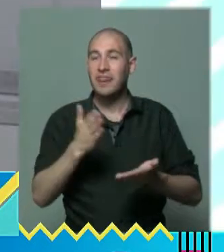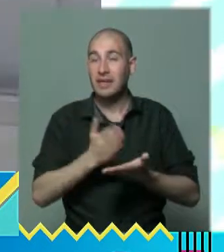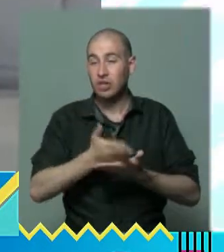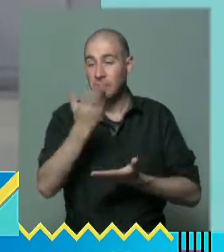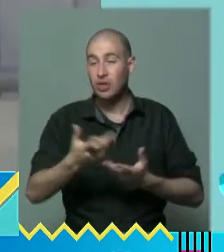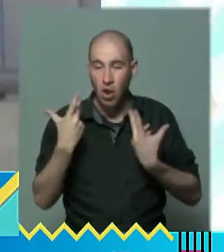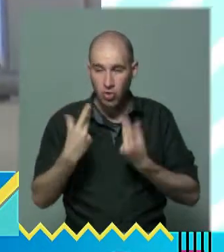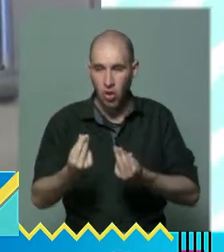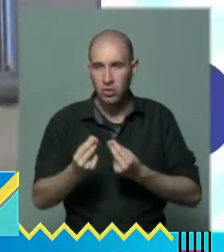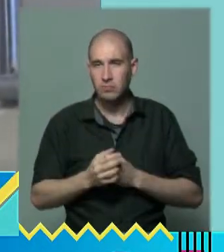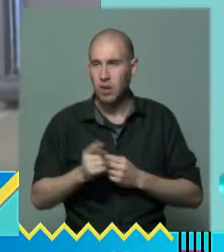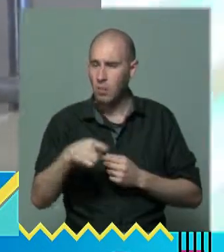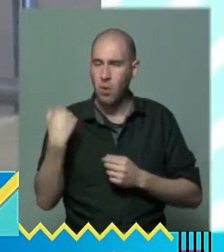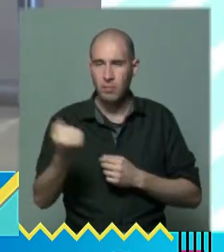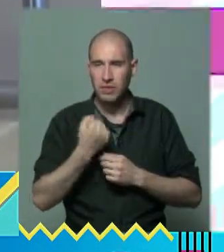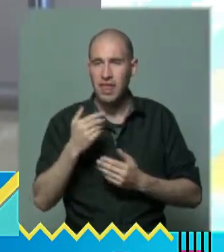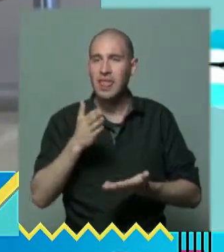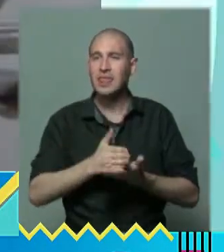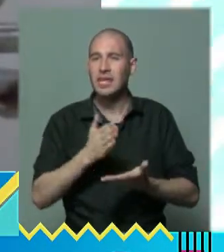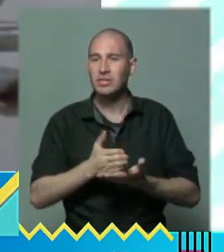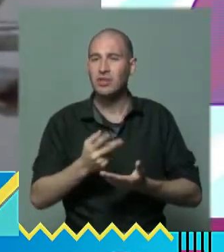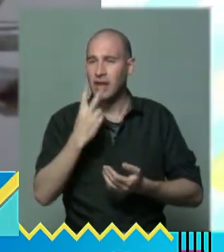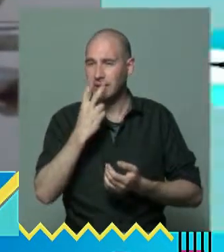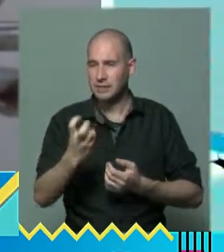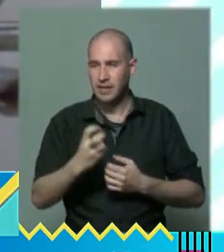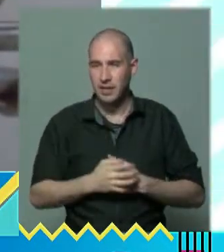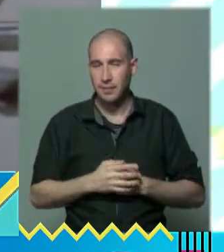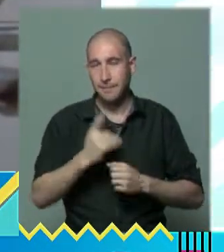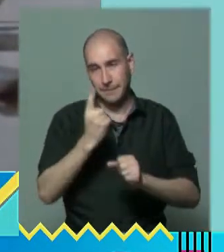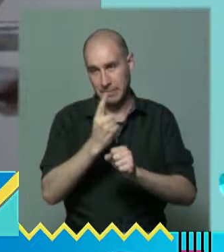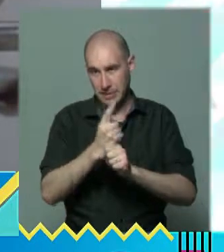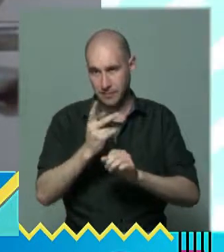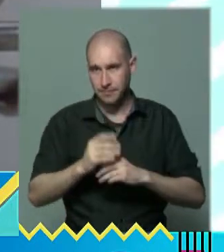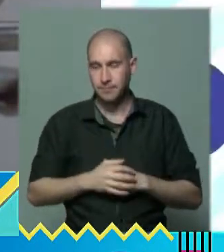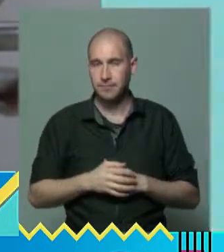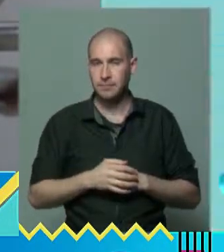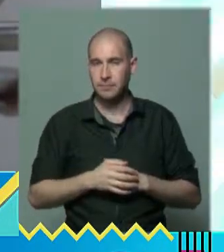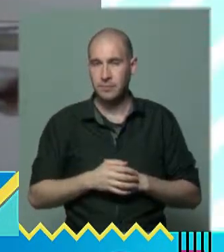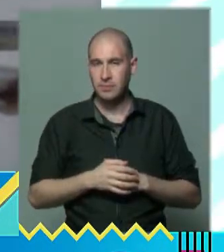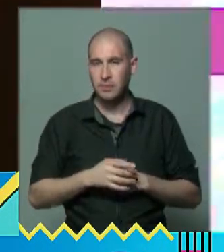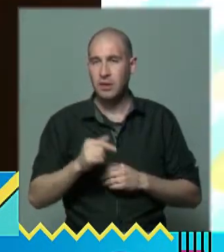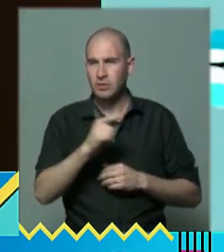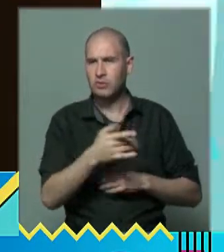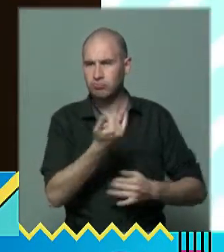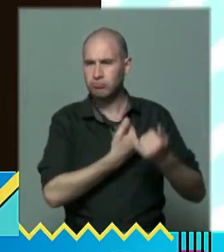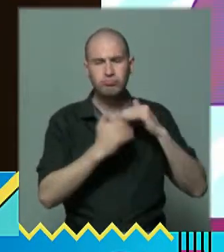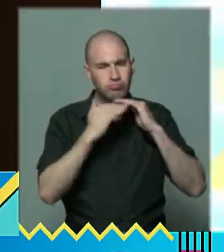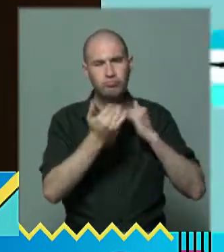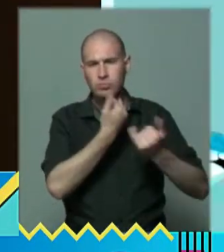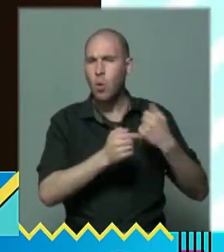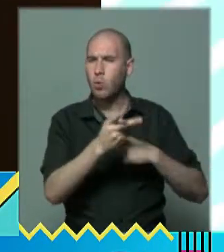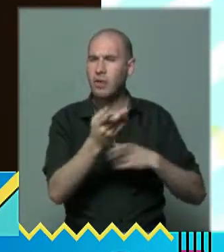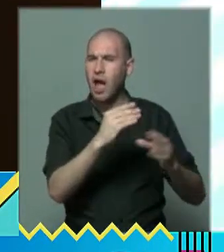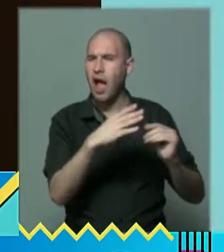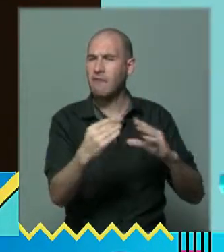humano fundamental, que es el derecho a la energía, primero y principal. Recién los escuchaba, también ustedes hablaban